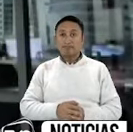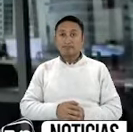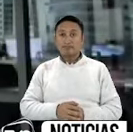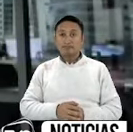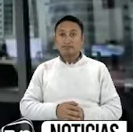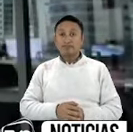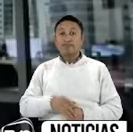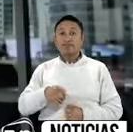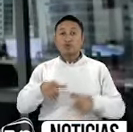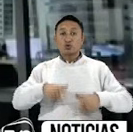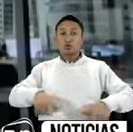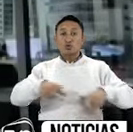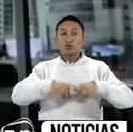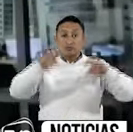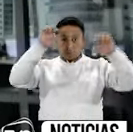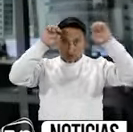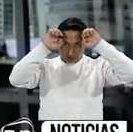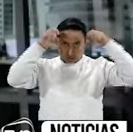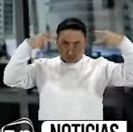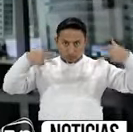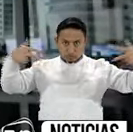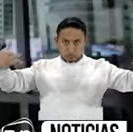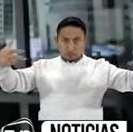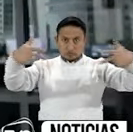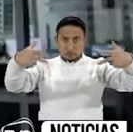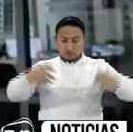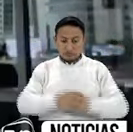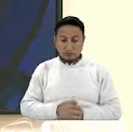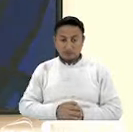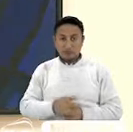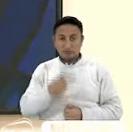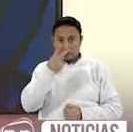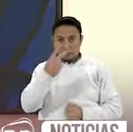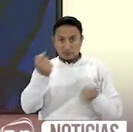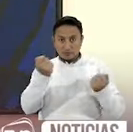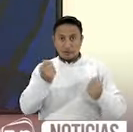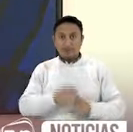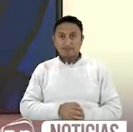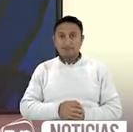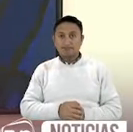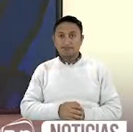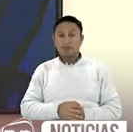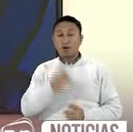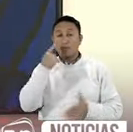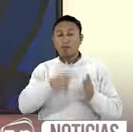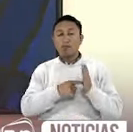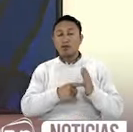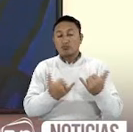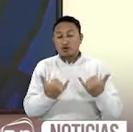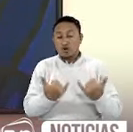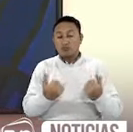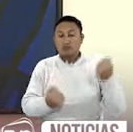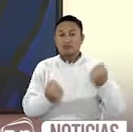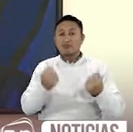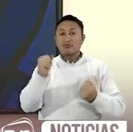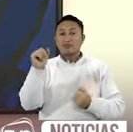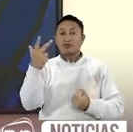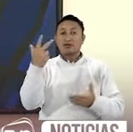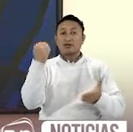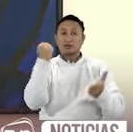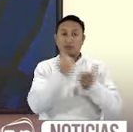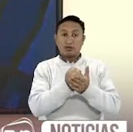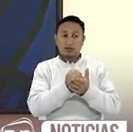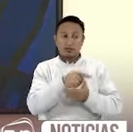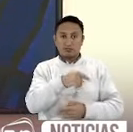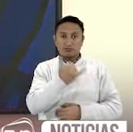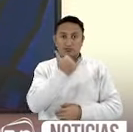puestos estratégicos para tener un mejor desempeño. La tercera placa, por ejemplo, que nos va a permitir que cuando cometas una